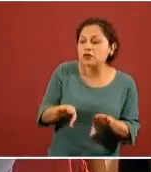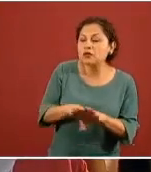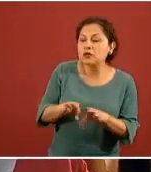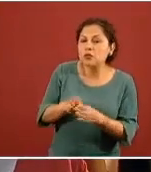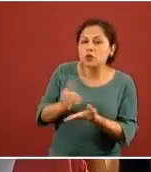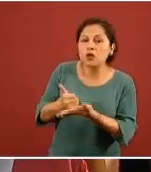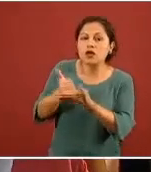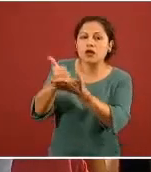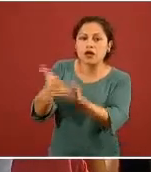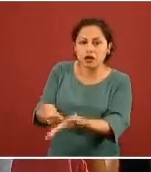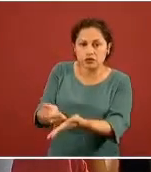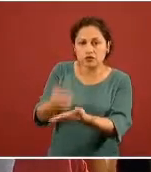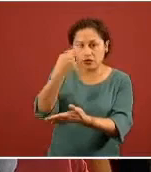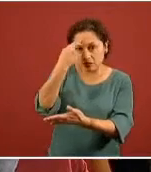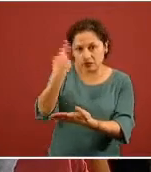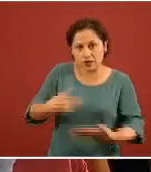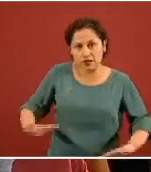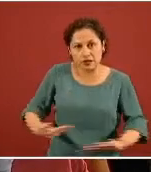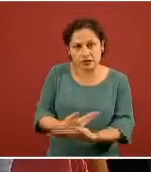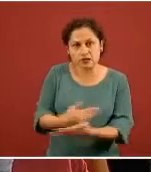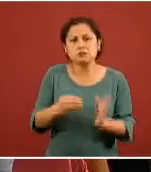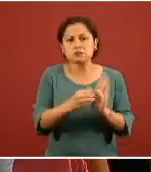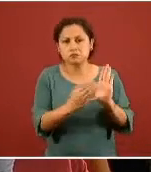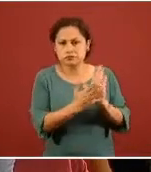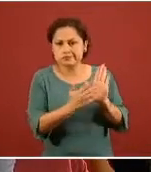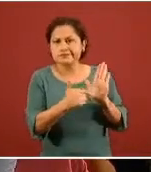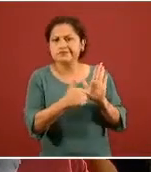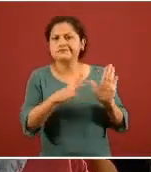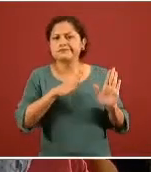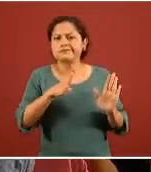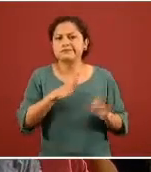propio lineamiento. La que sigue.